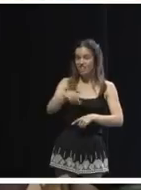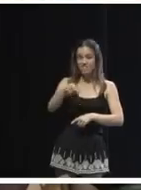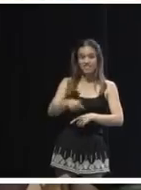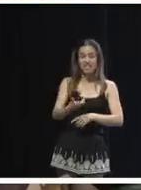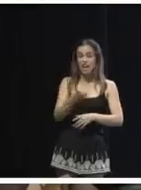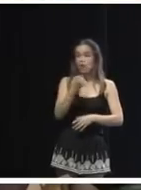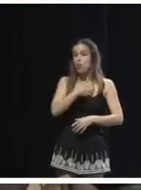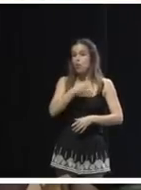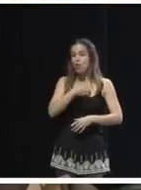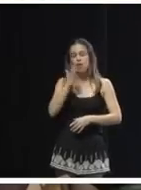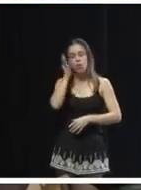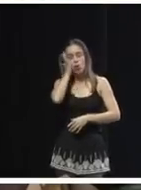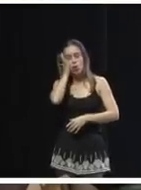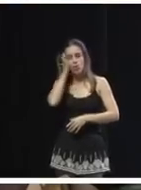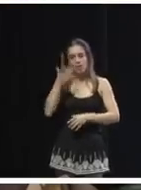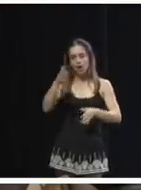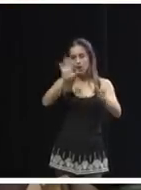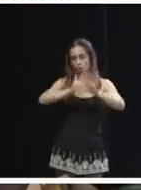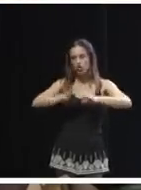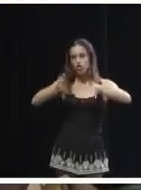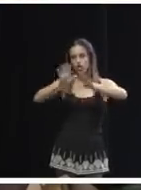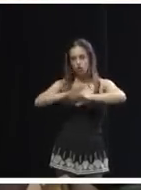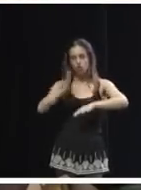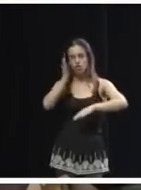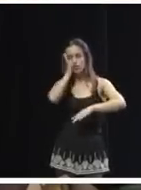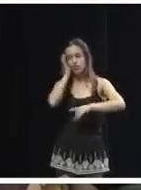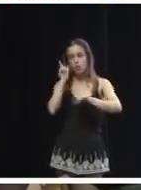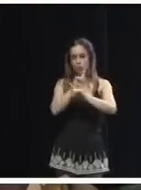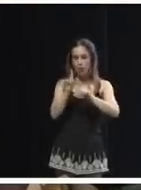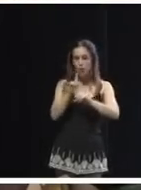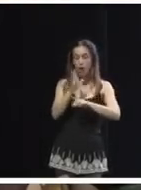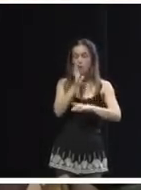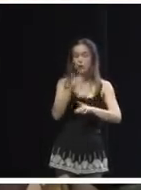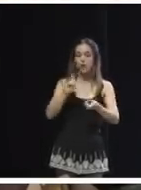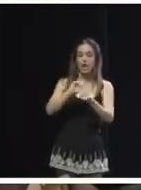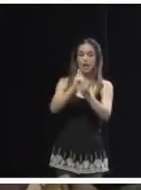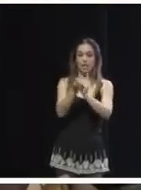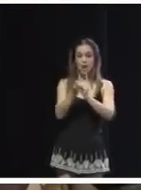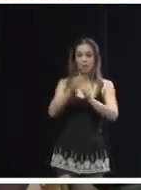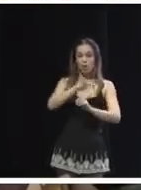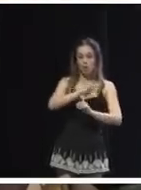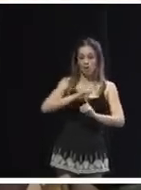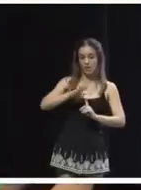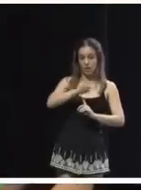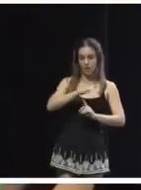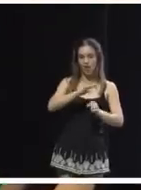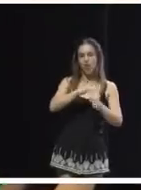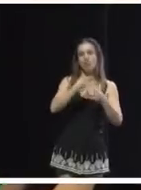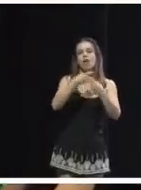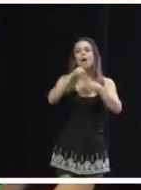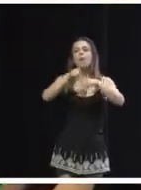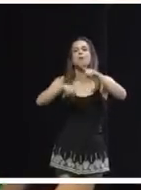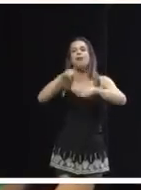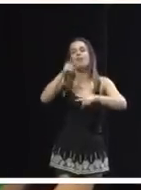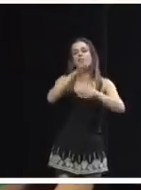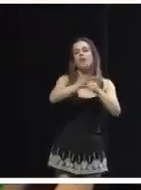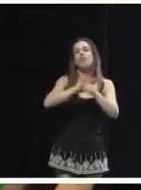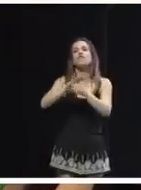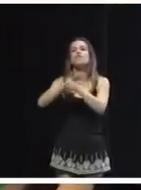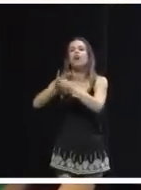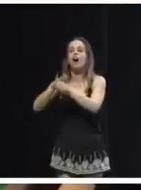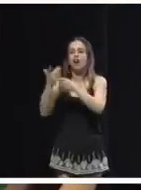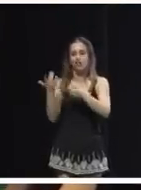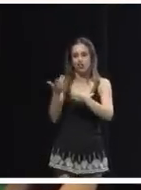dormir con dignidad todas las noches, porque el cambio climático también va por barrios, va por barrios, va